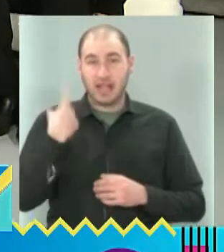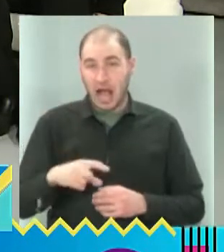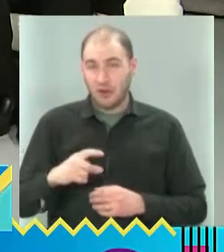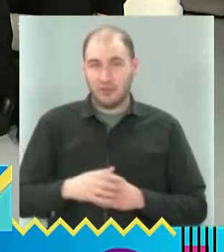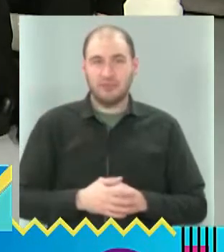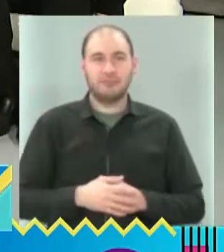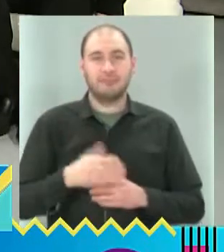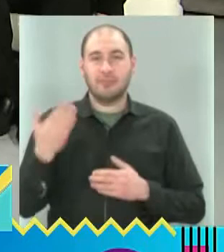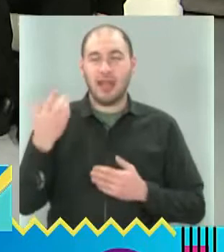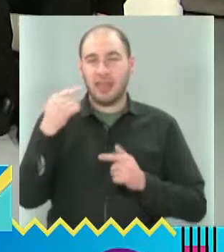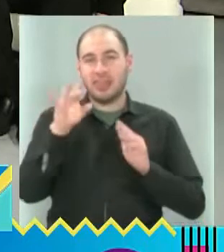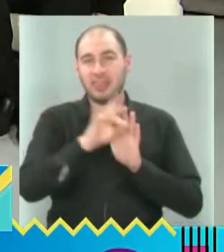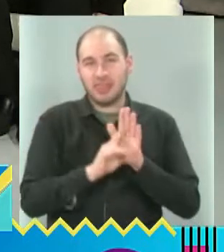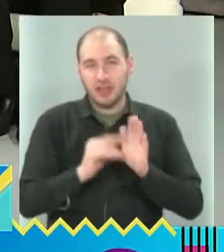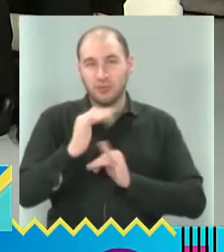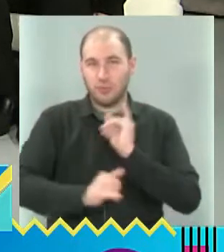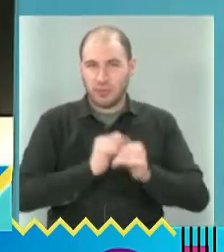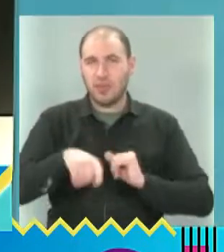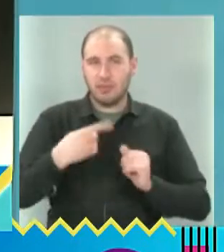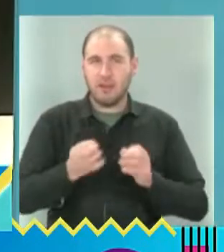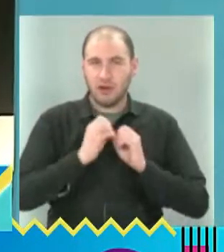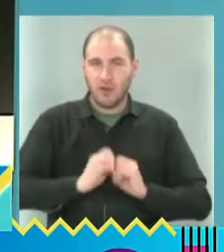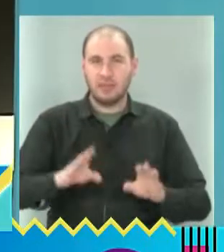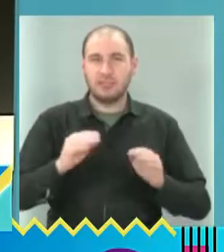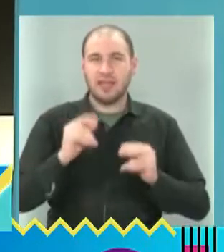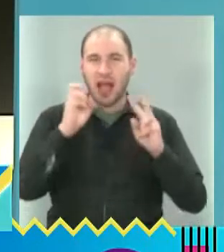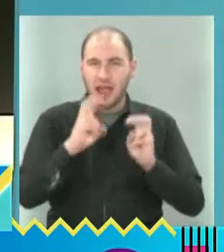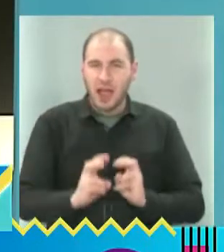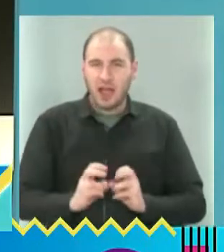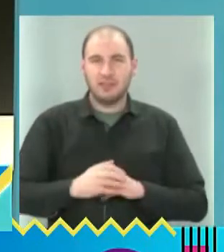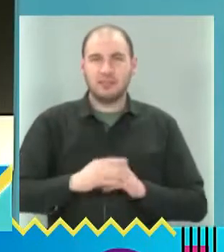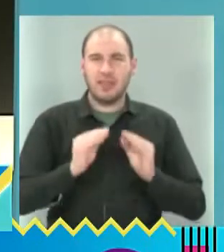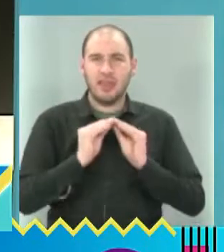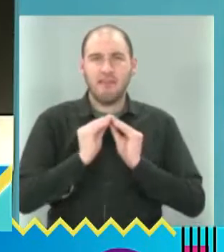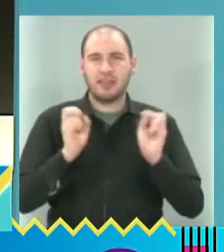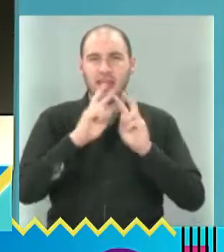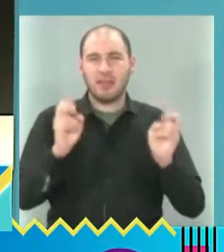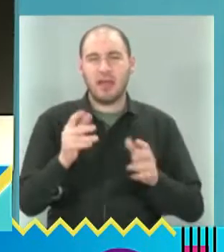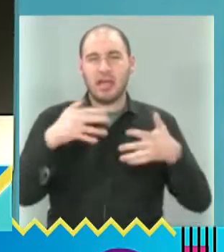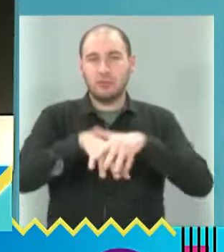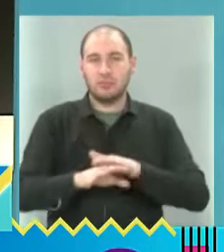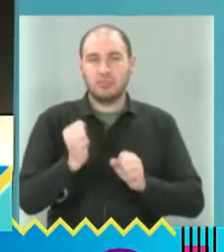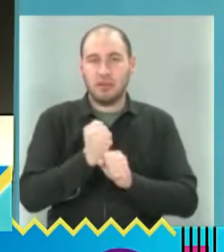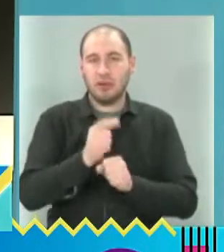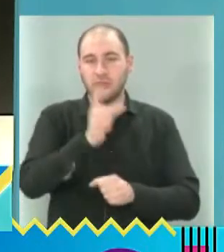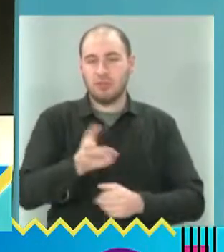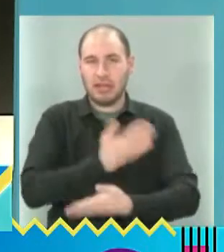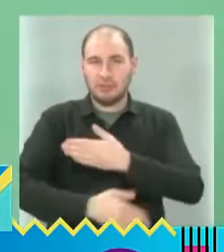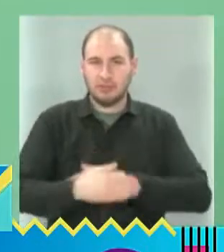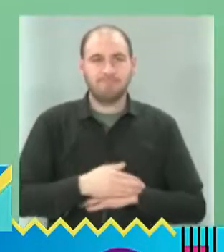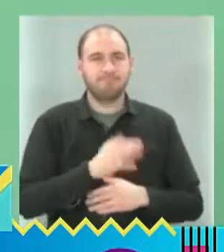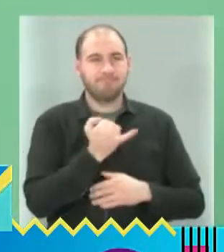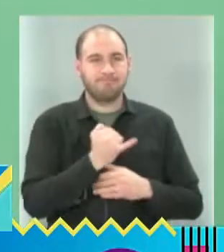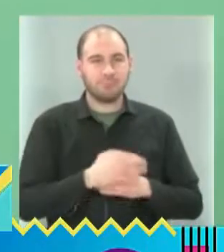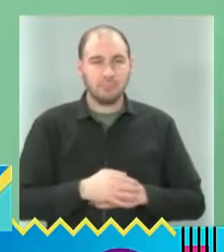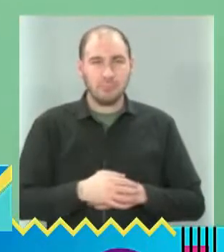vamos a dar algunos datos para ya poder empezar con este análisis, con este debate acerca de la inclusión laboral de personas con discapacidad. Así es,